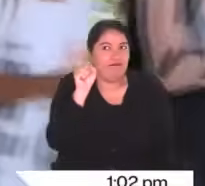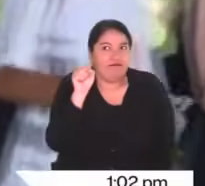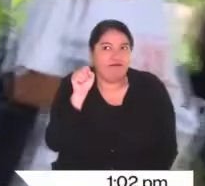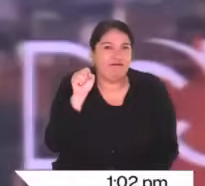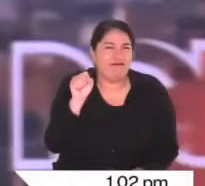fraudulenta